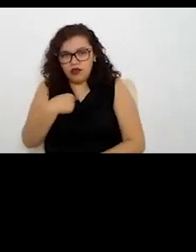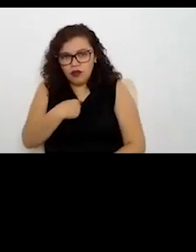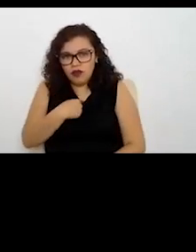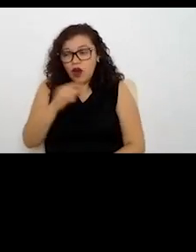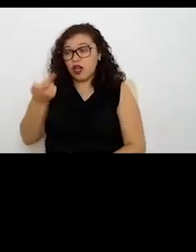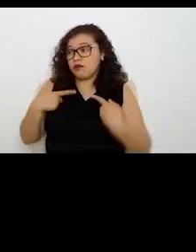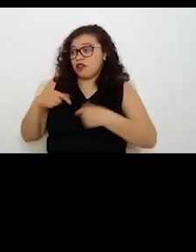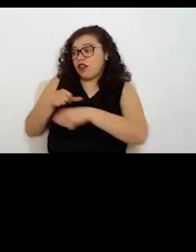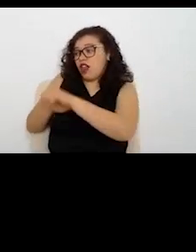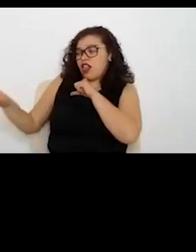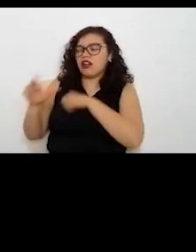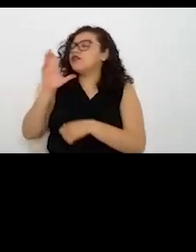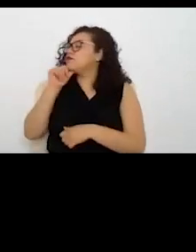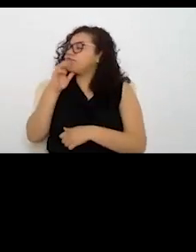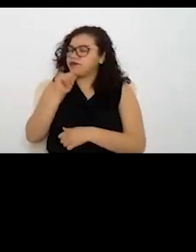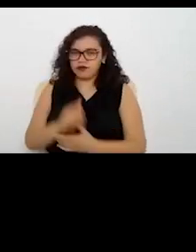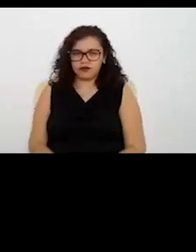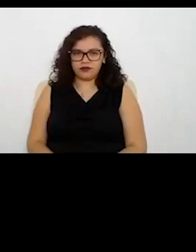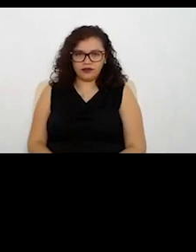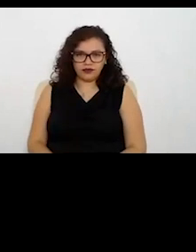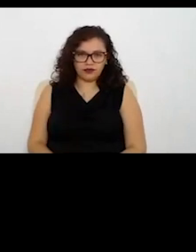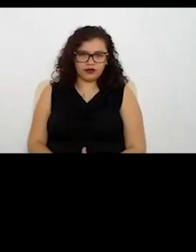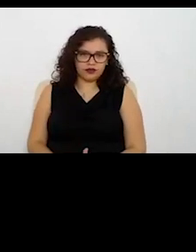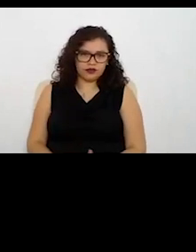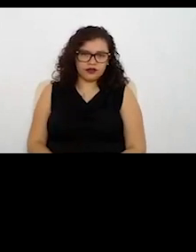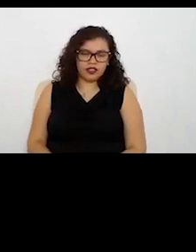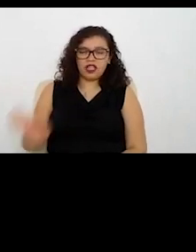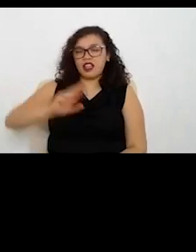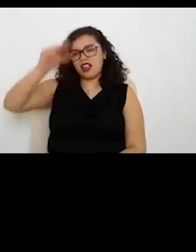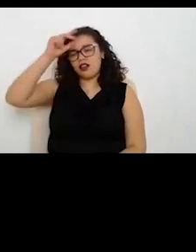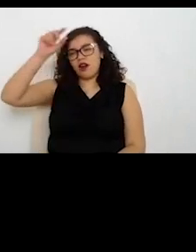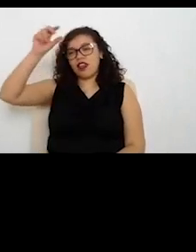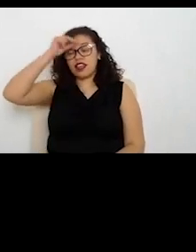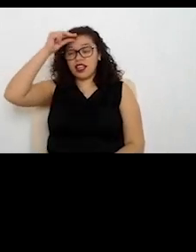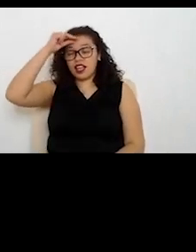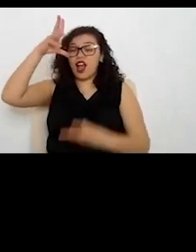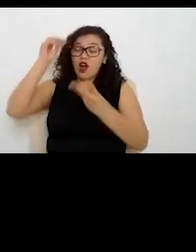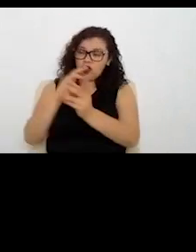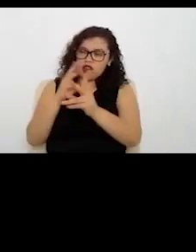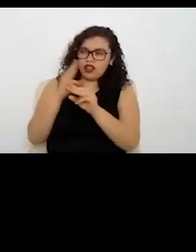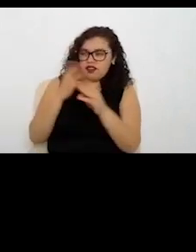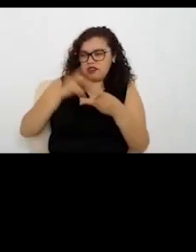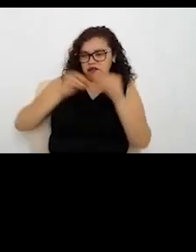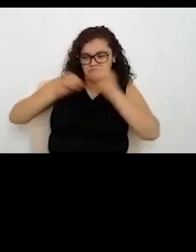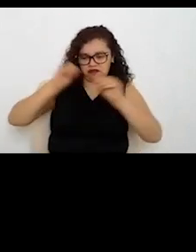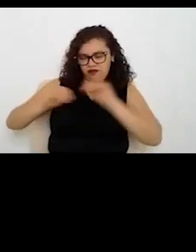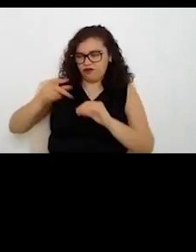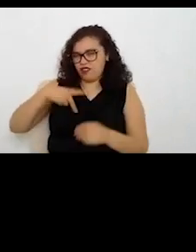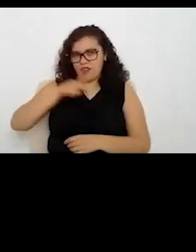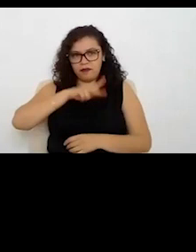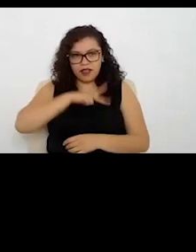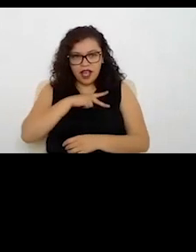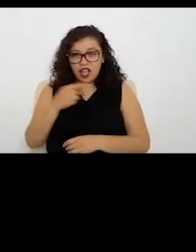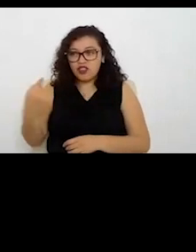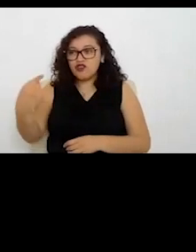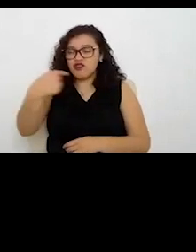actividad humana intelectual o material, pero por sus propios medios y de manera personal.